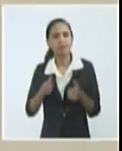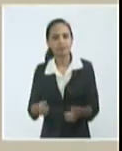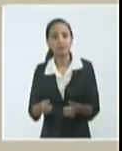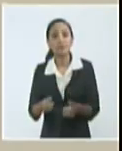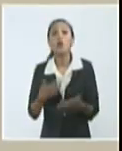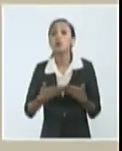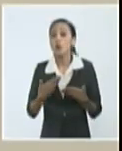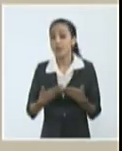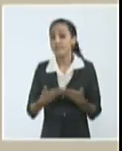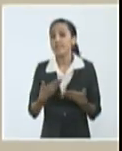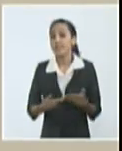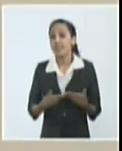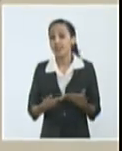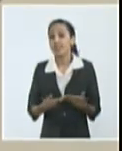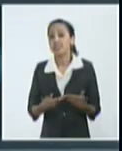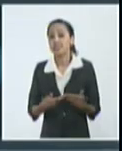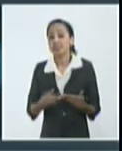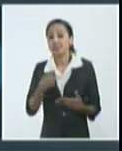que hay altos niveles